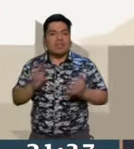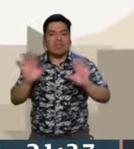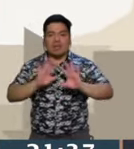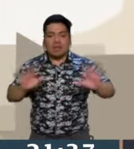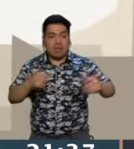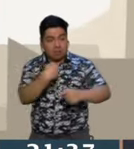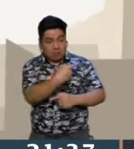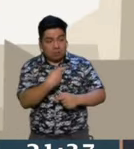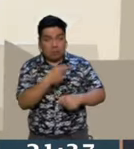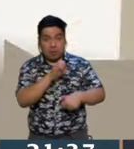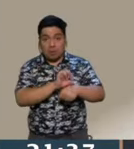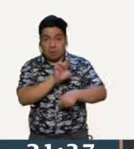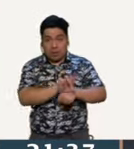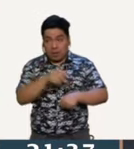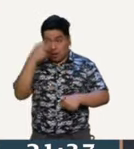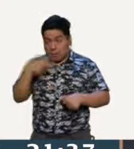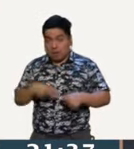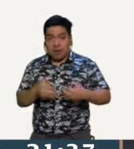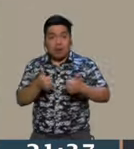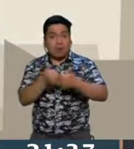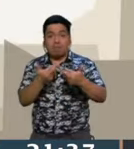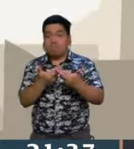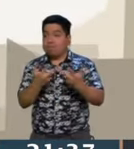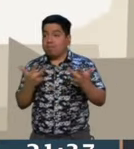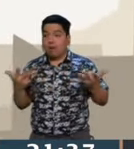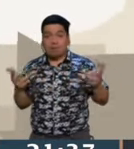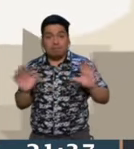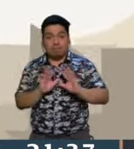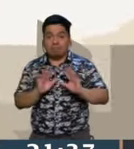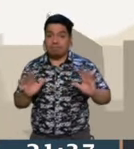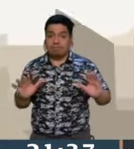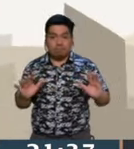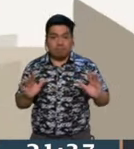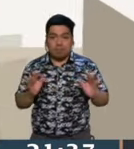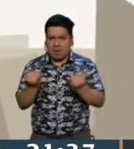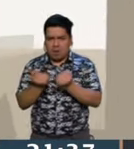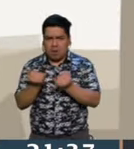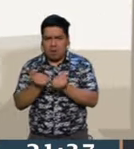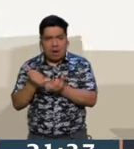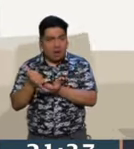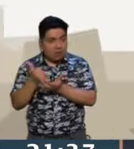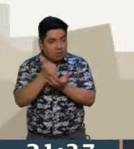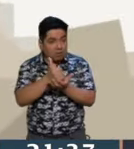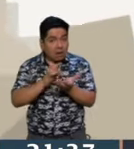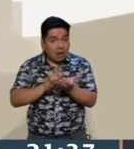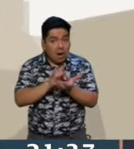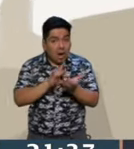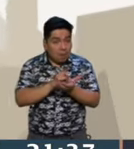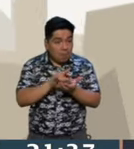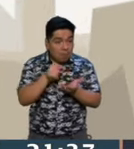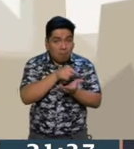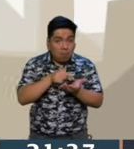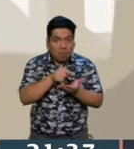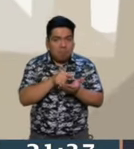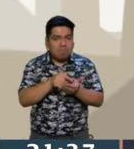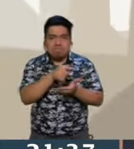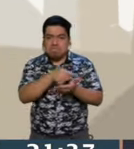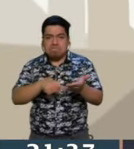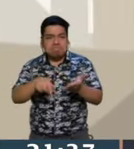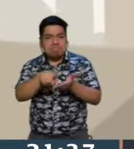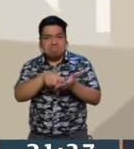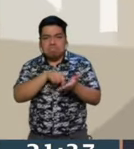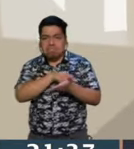relaciones. Y ojo, suspensión también de programas de apoyo que el gobierno mexicano le está otorgando a los ecuatorianos, tanto